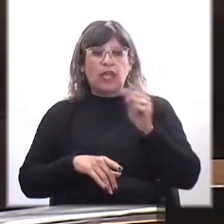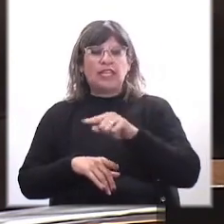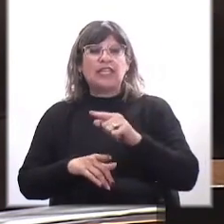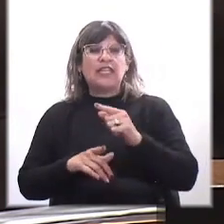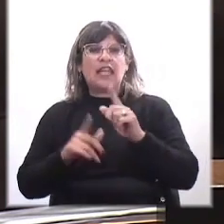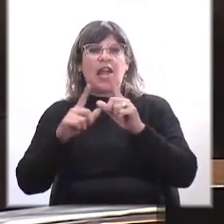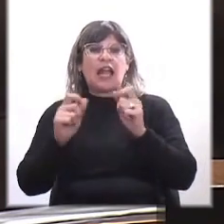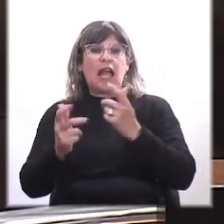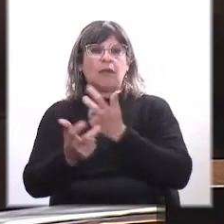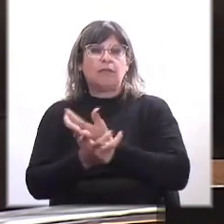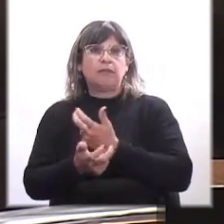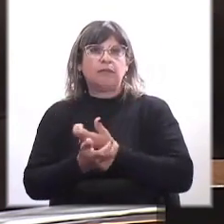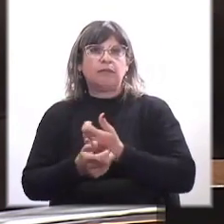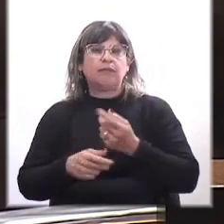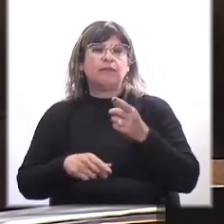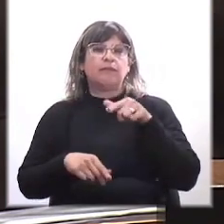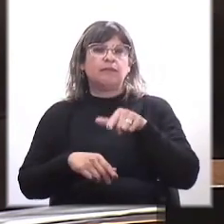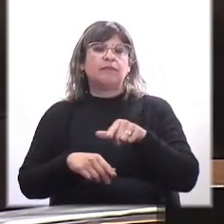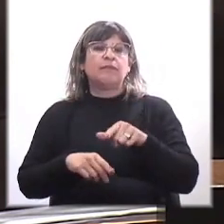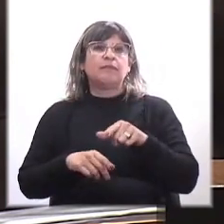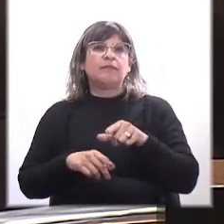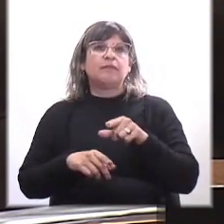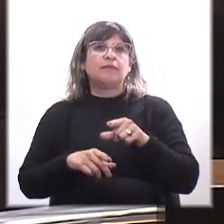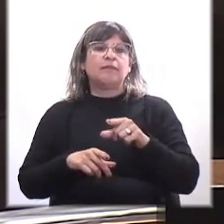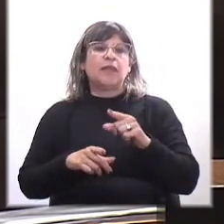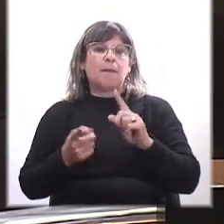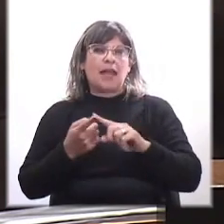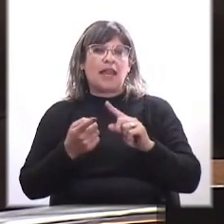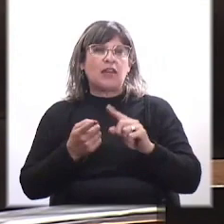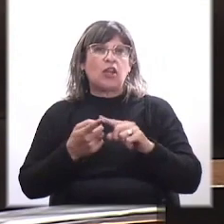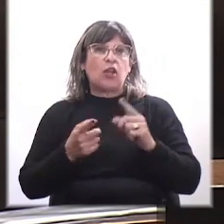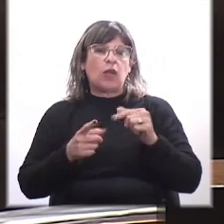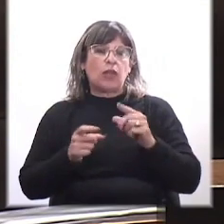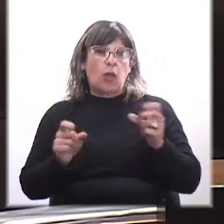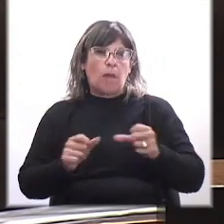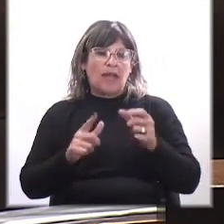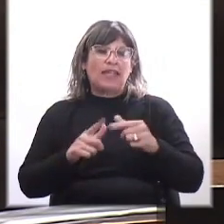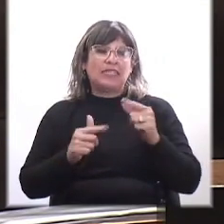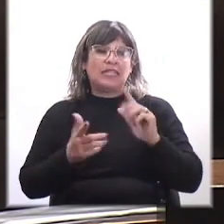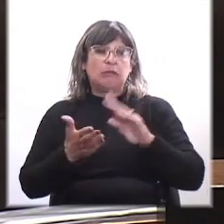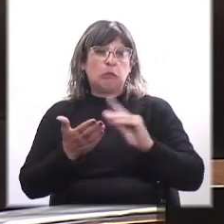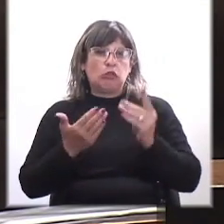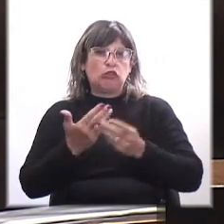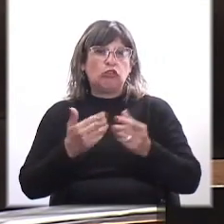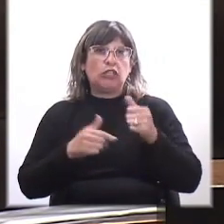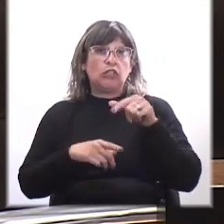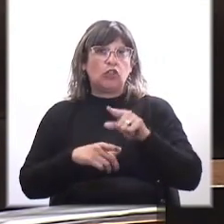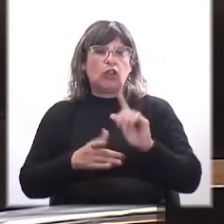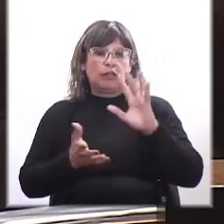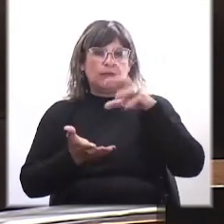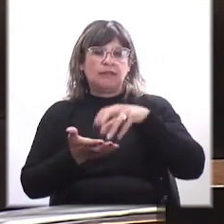ENARSA para cumplir con el acuerdo para la implementación y operación del proyecto de la